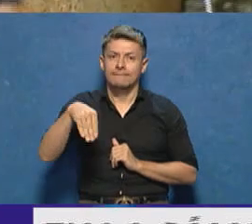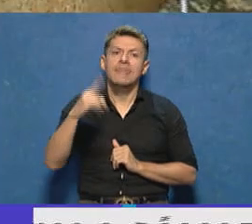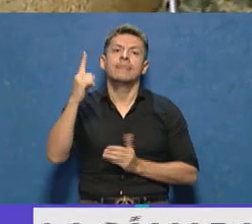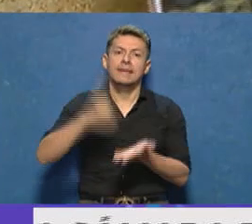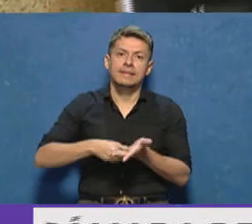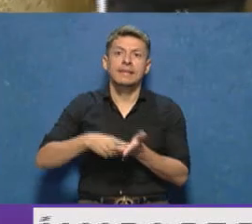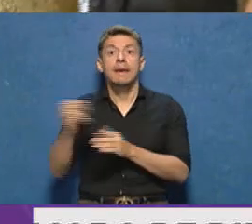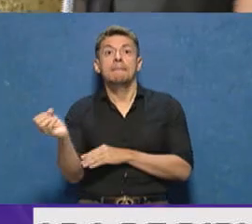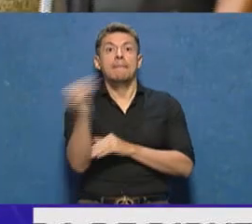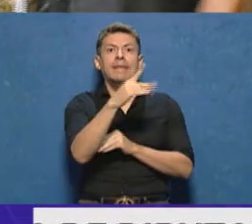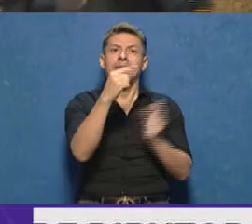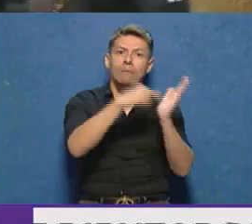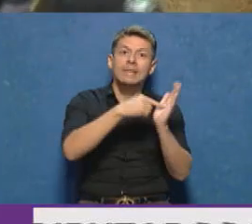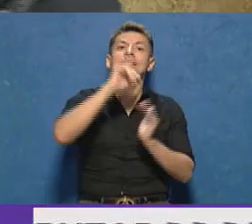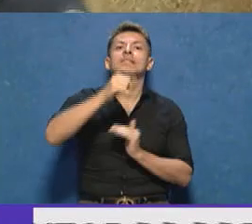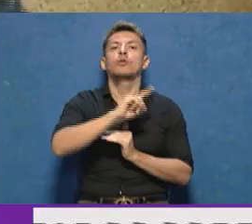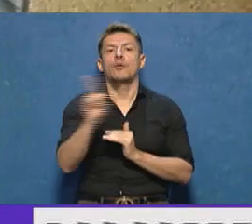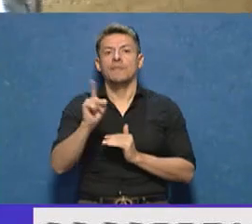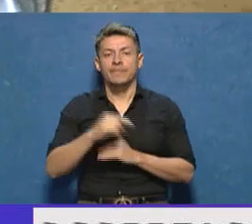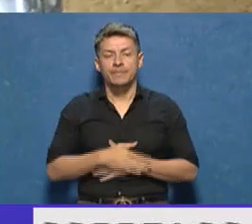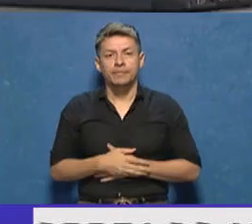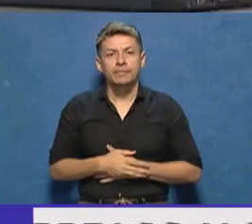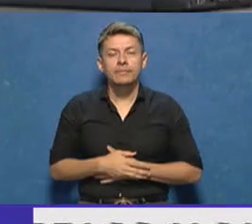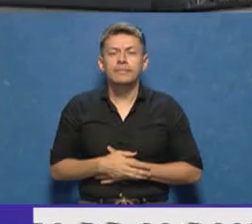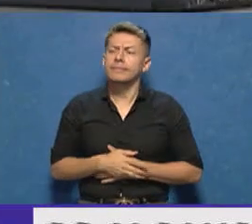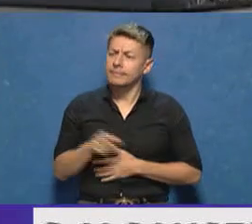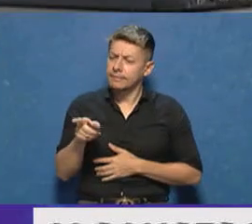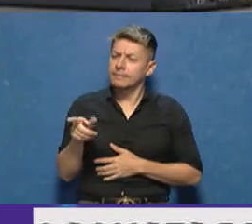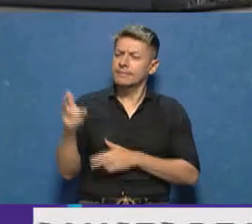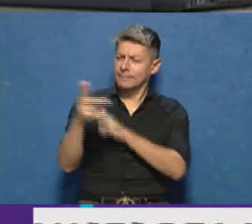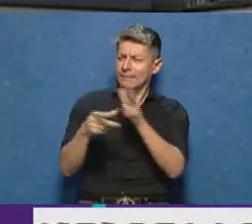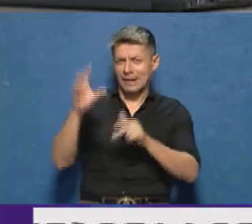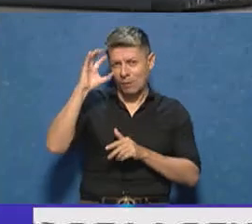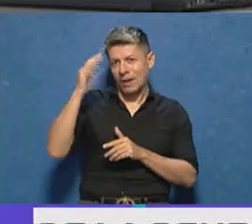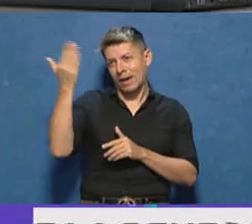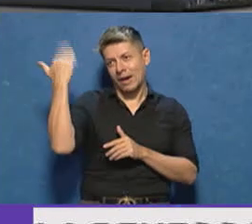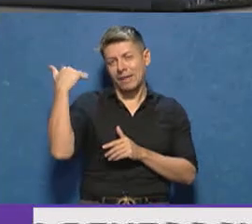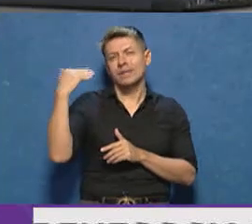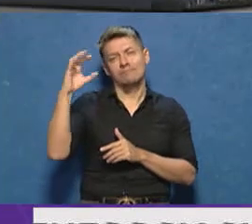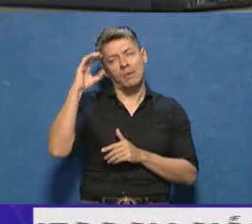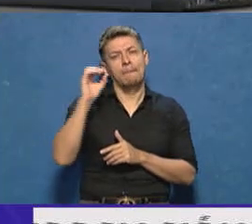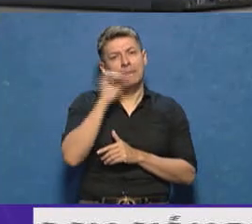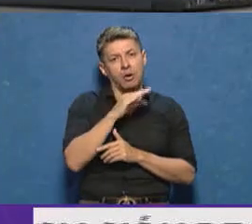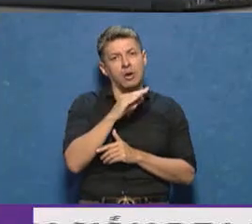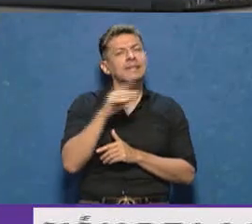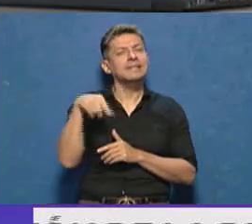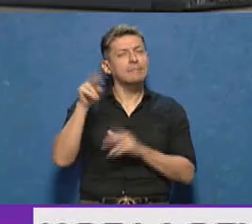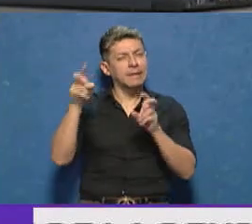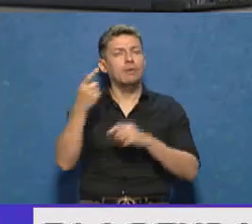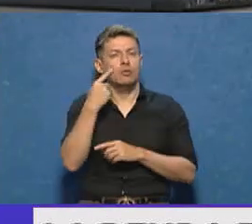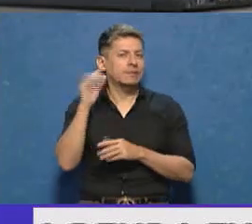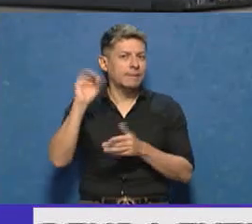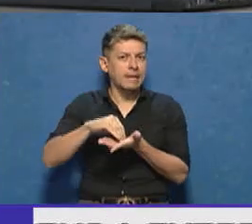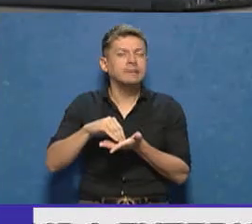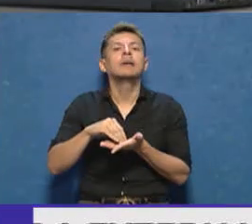será trasladado al penal de Ezeiza. Seba, y de hecho vos seguramente vas a recordar mejor porque tratás siempre este caso, pero él